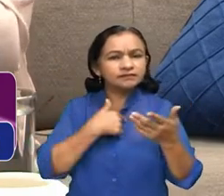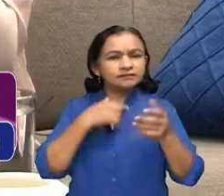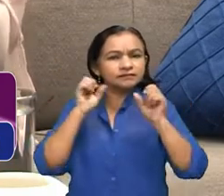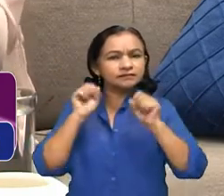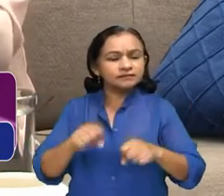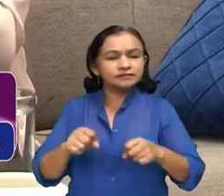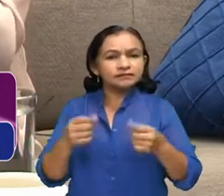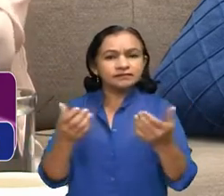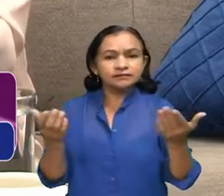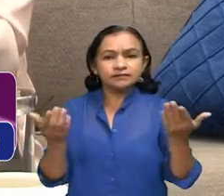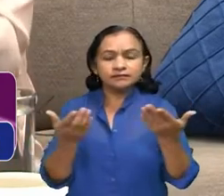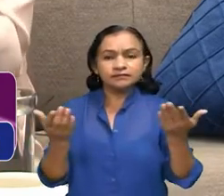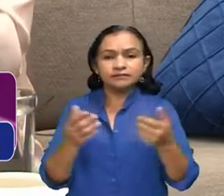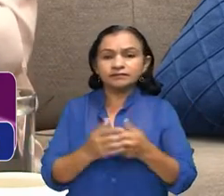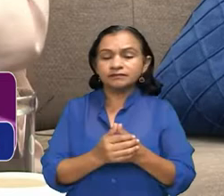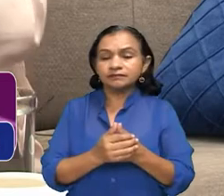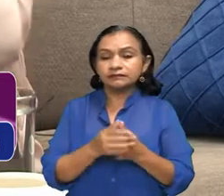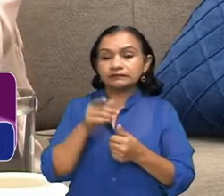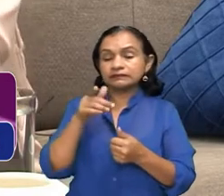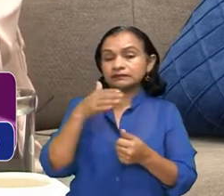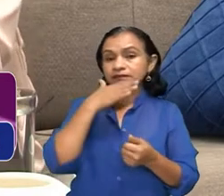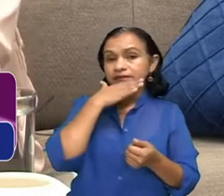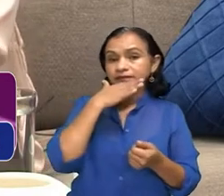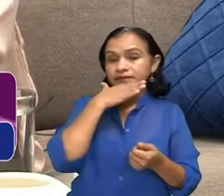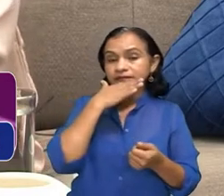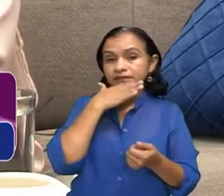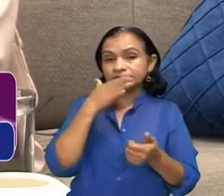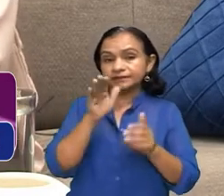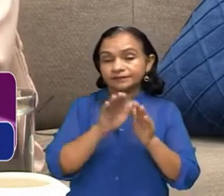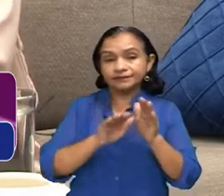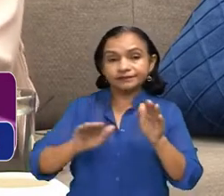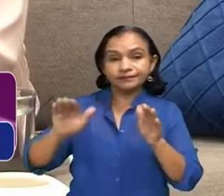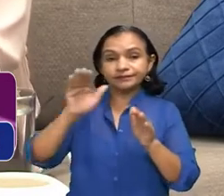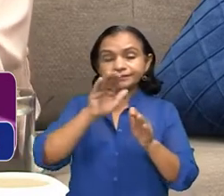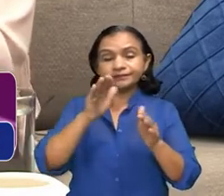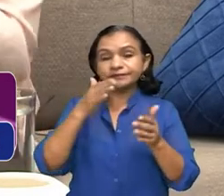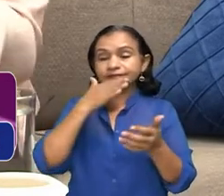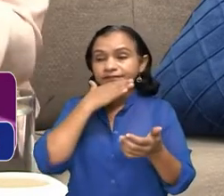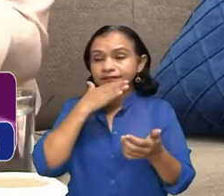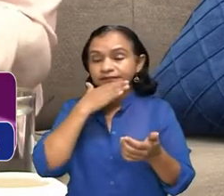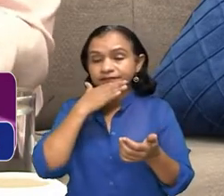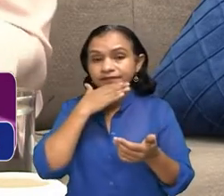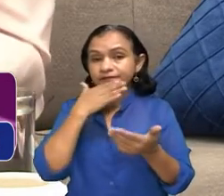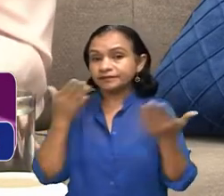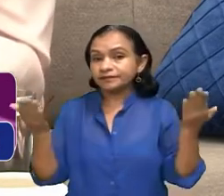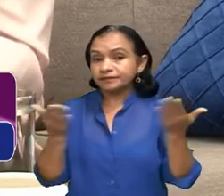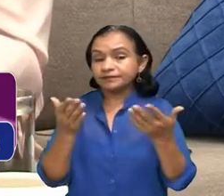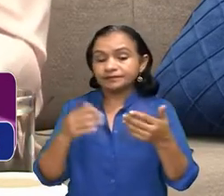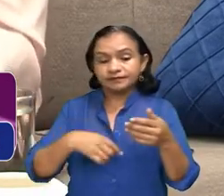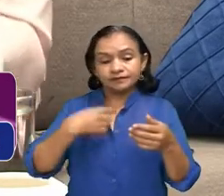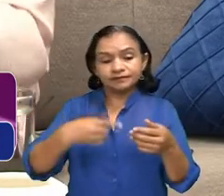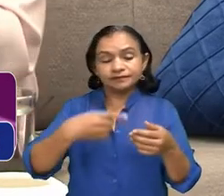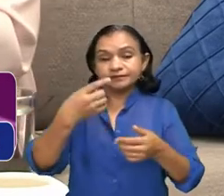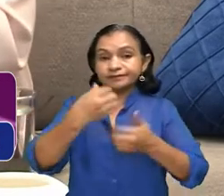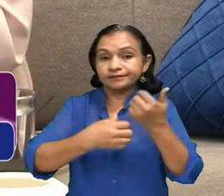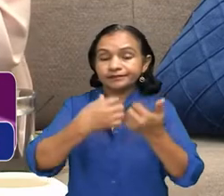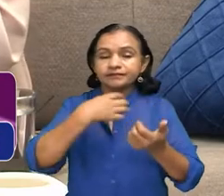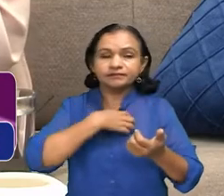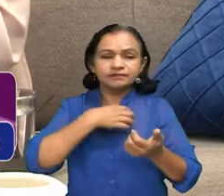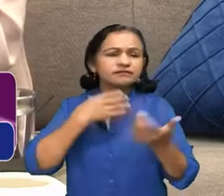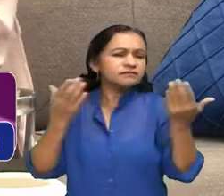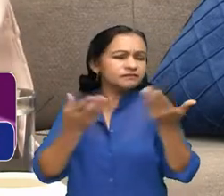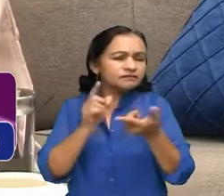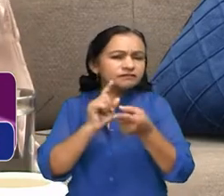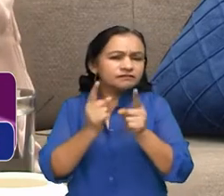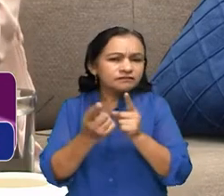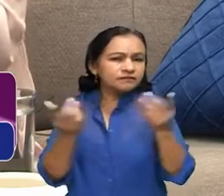solamente aquellas complicaciones, las más complejas, claro, sino claro, también las cotidianas. Entonces, eso es bien